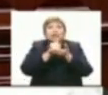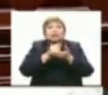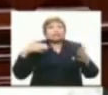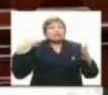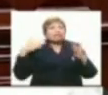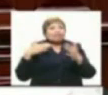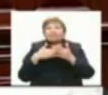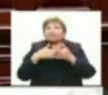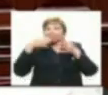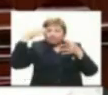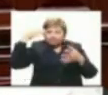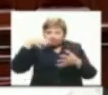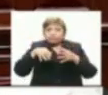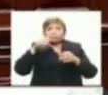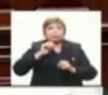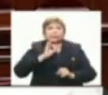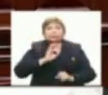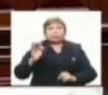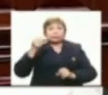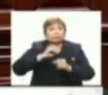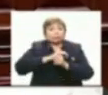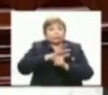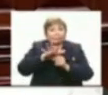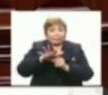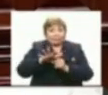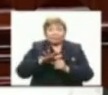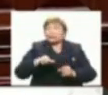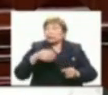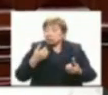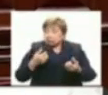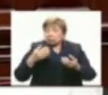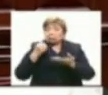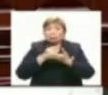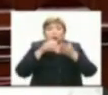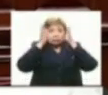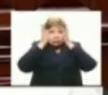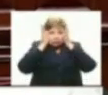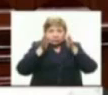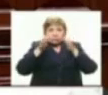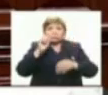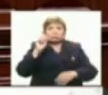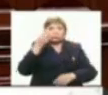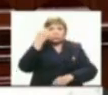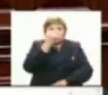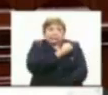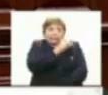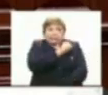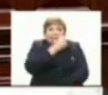sociales profundizadas por la pandemia. Se fortalecerá la atención educativa de la primera